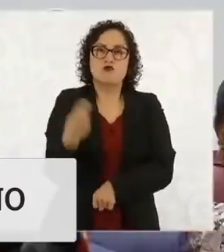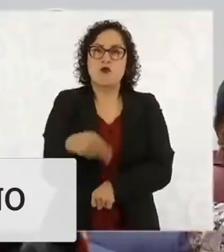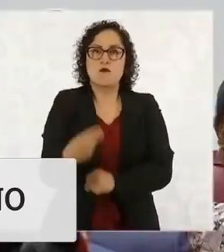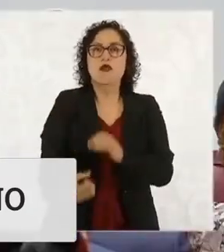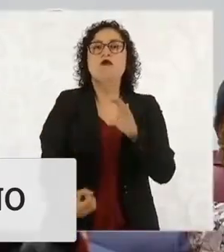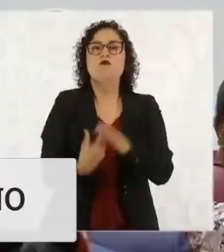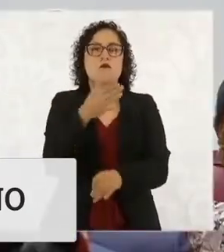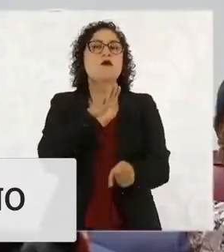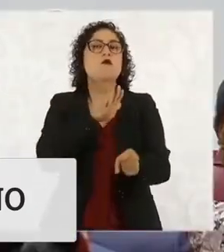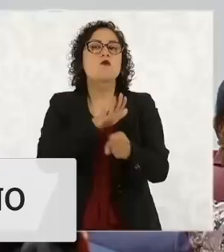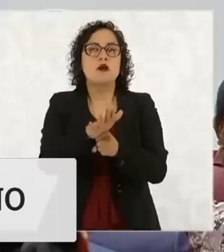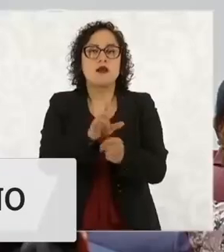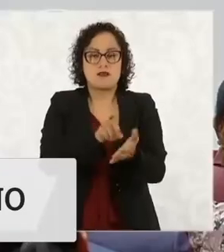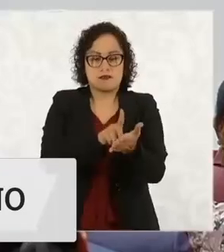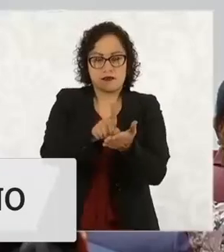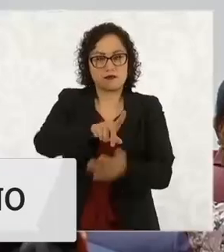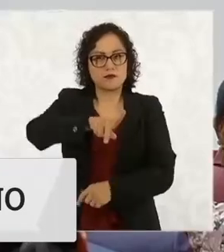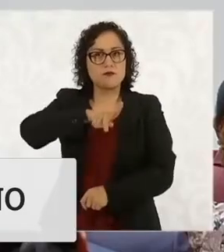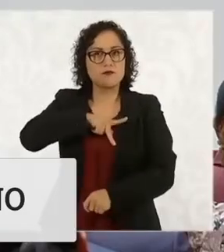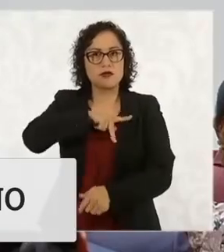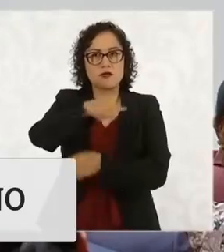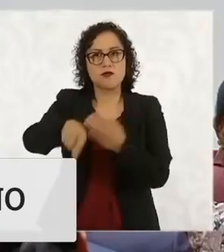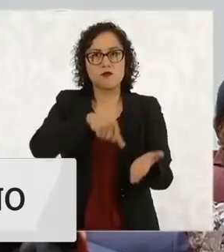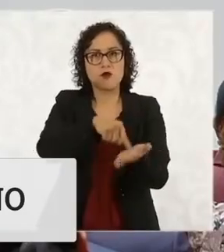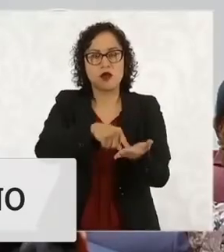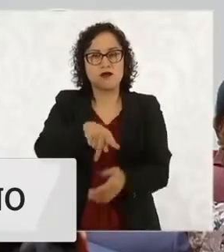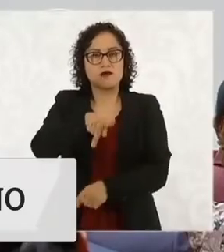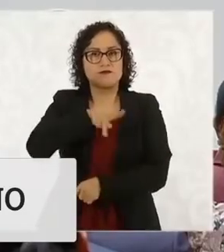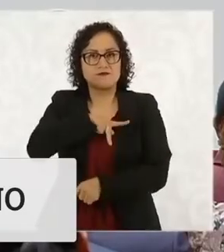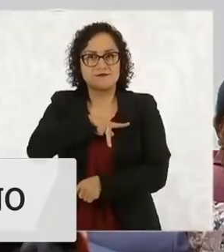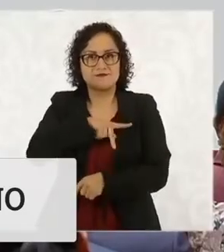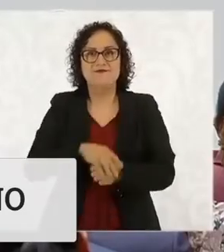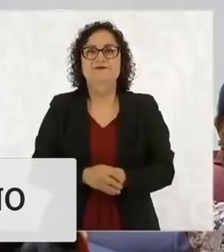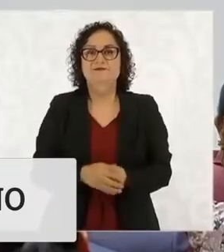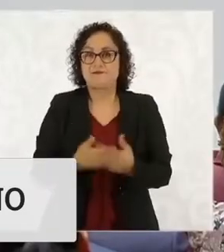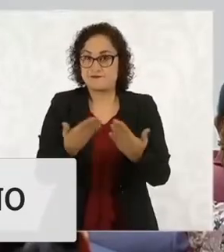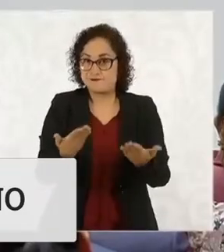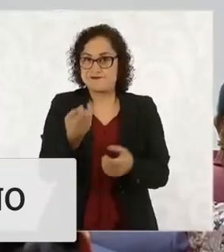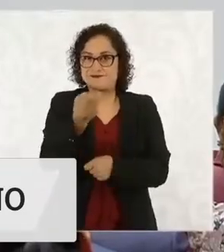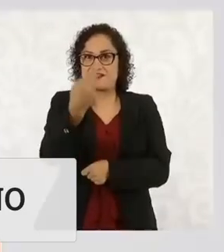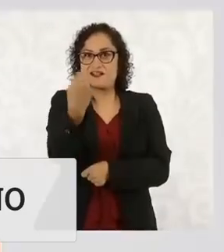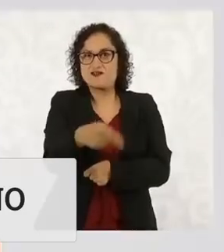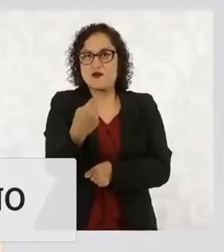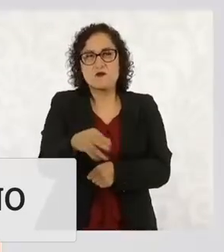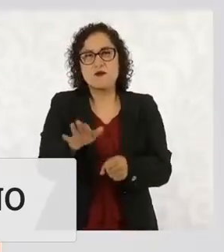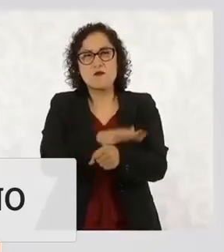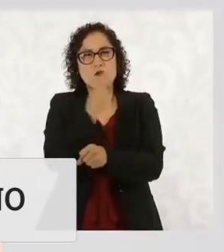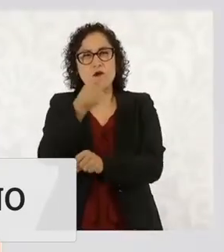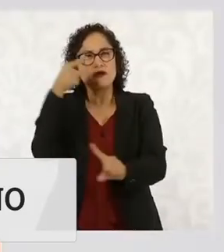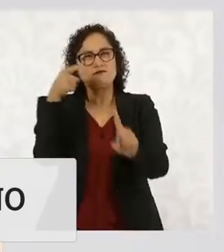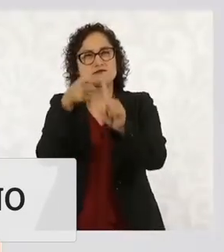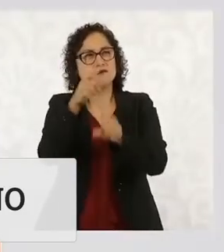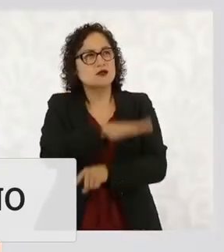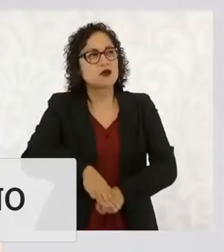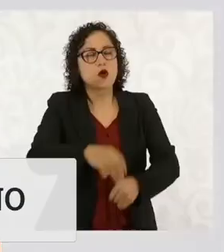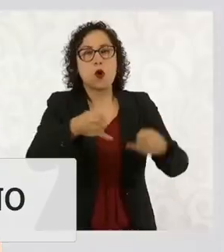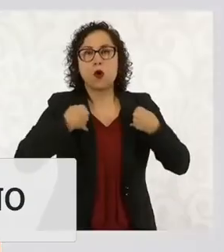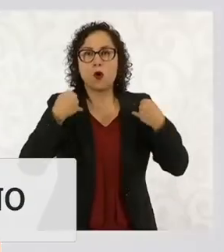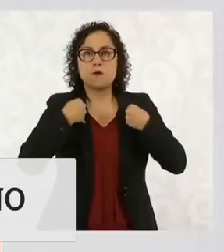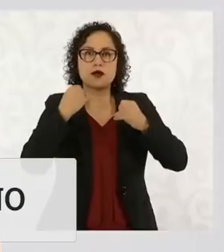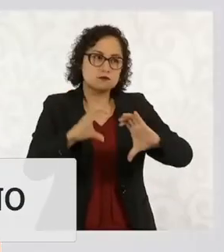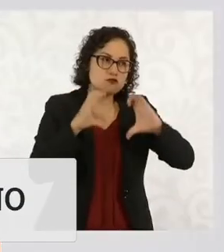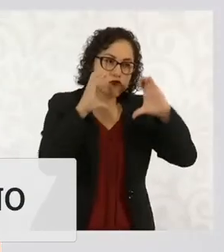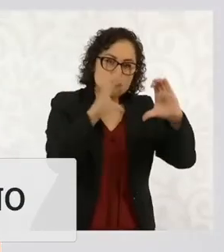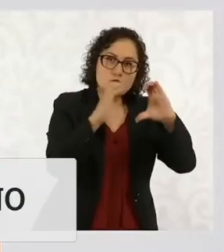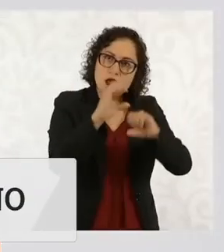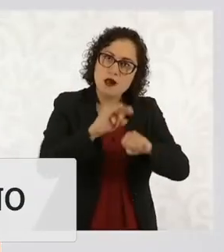mi derecho, mi lugar. Las y los jóvenes deben ser cuidados, protegidos, y debe